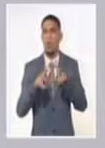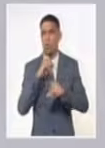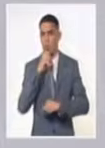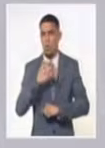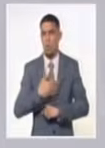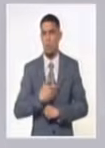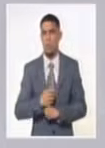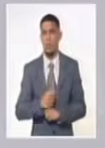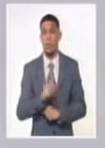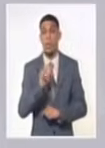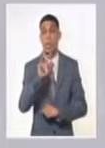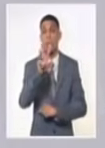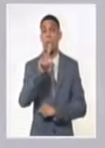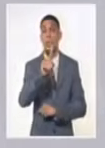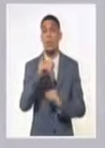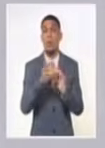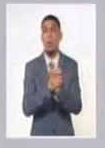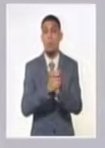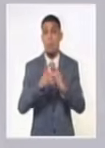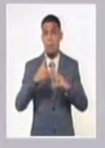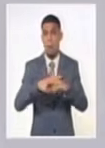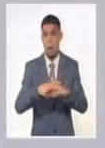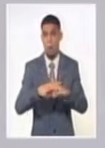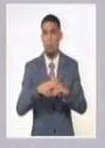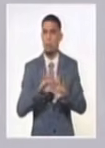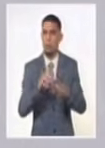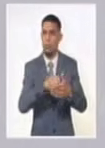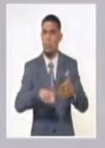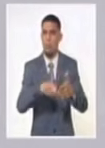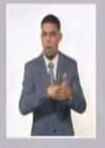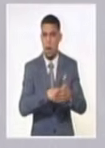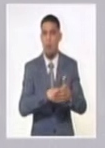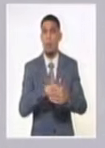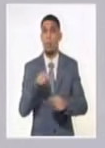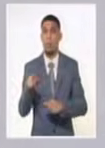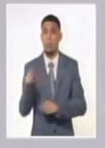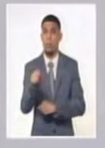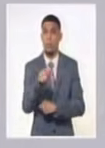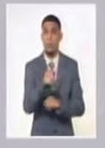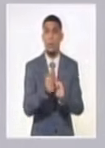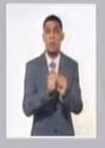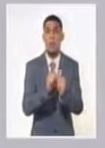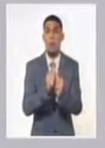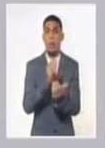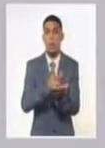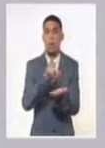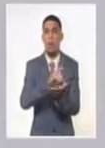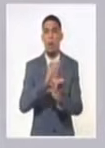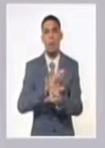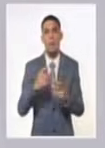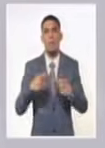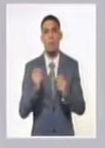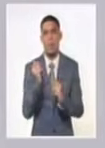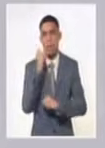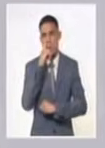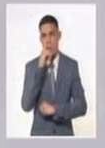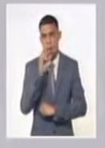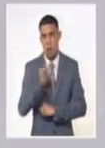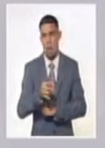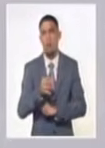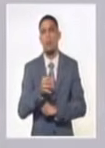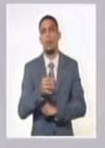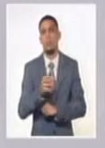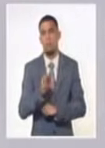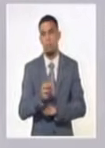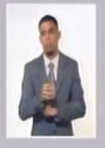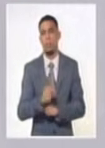31 de mayo está previsto en el sistema de instituciones educativas del deporte terminar las actividades lectivas, es